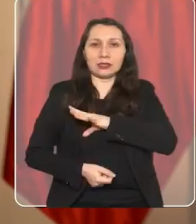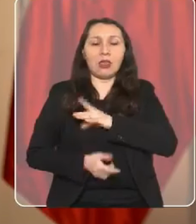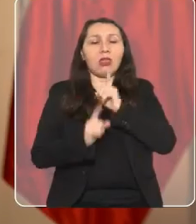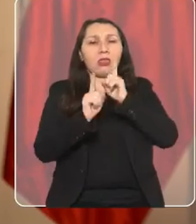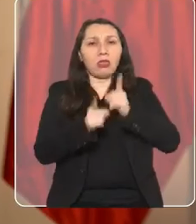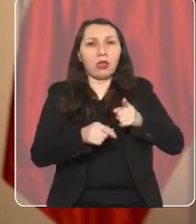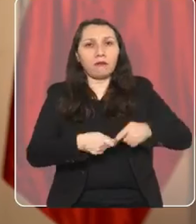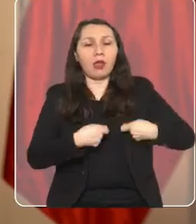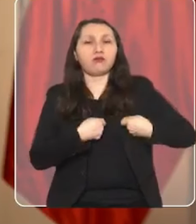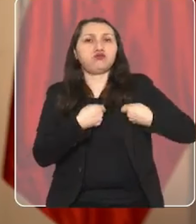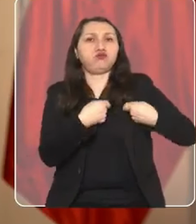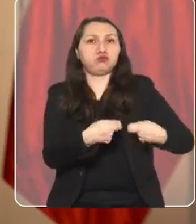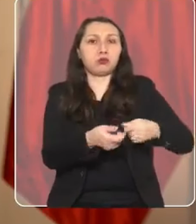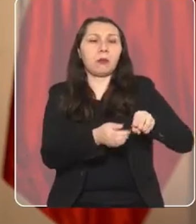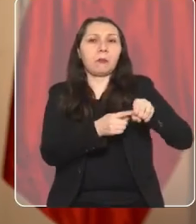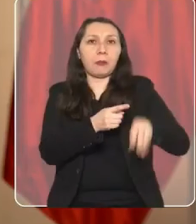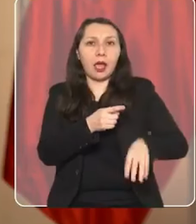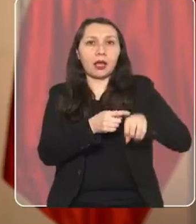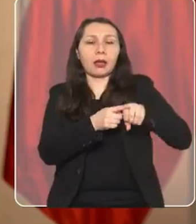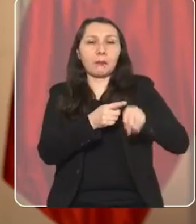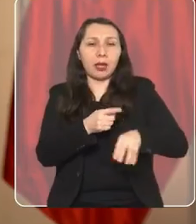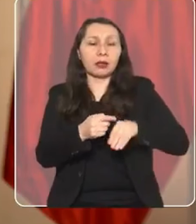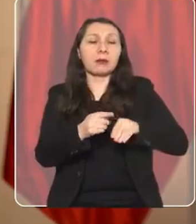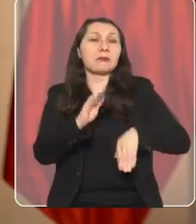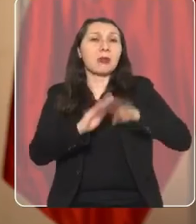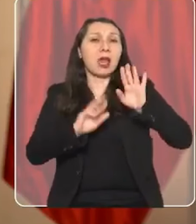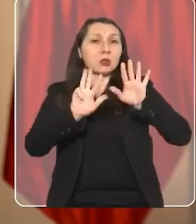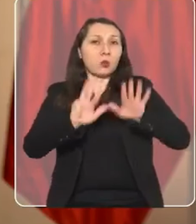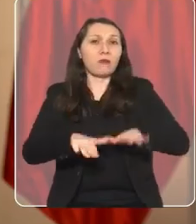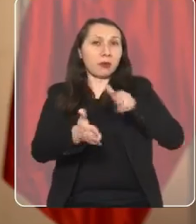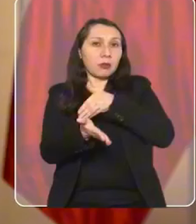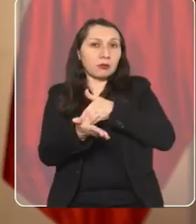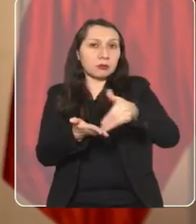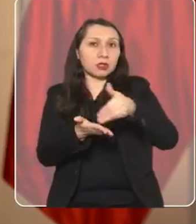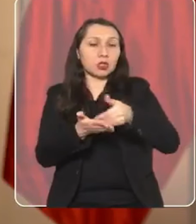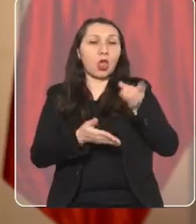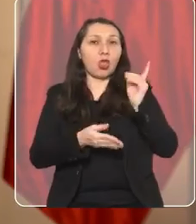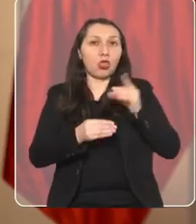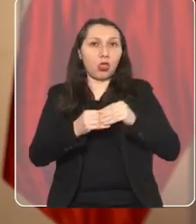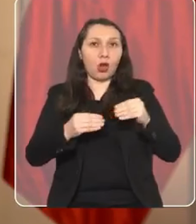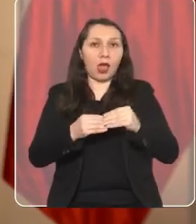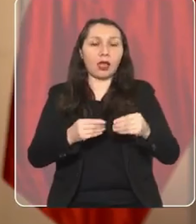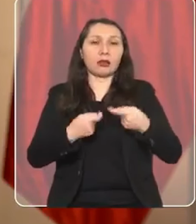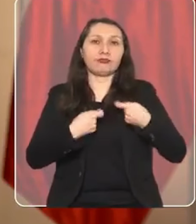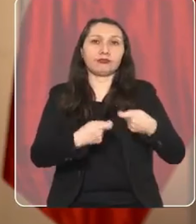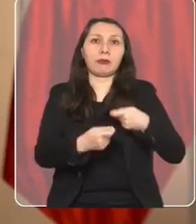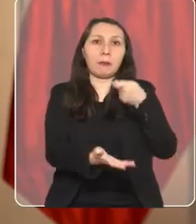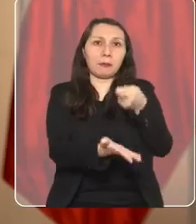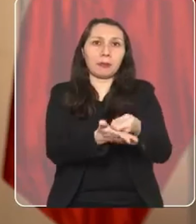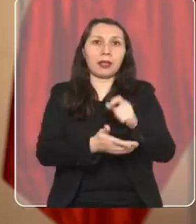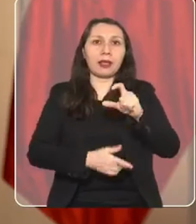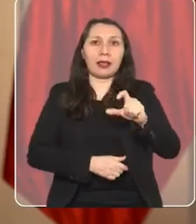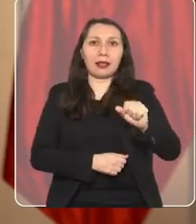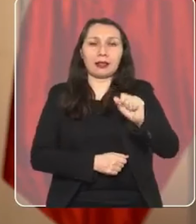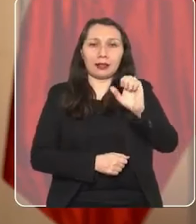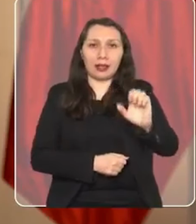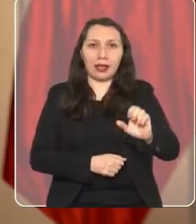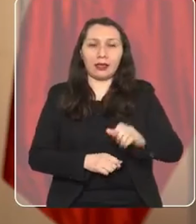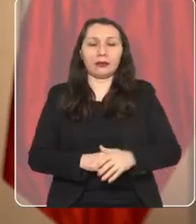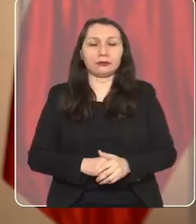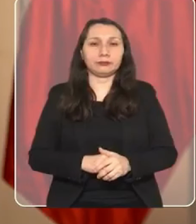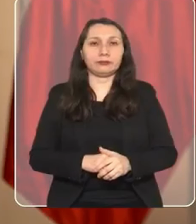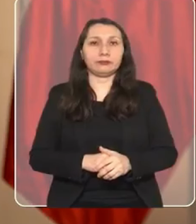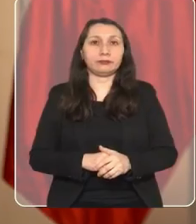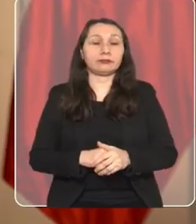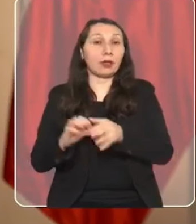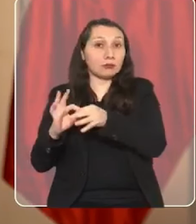ha debido desembolsar hasta la fecha más de 9000 millones de dólares para poder financiar el Cae